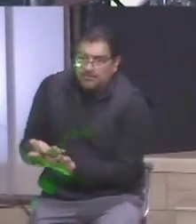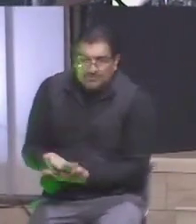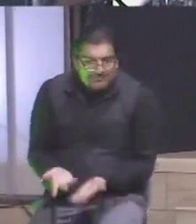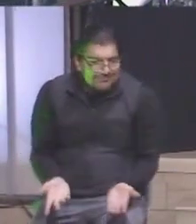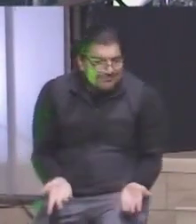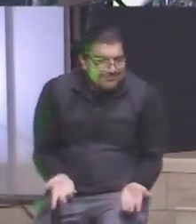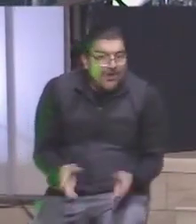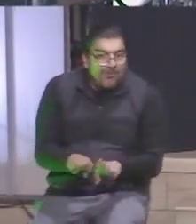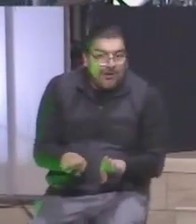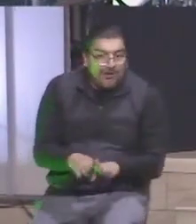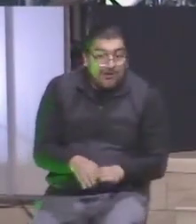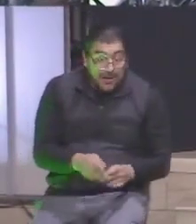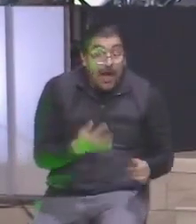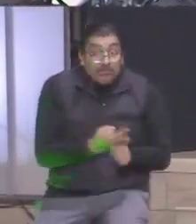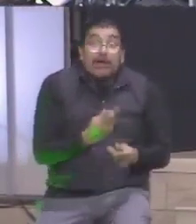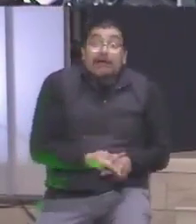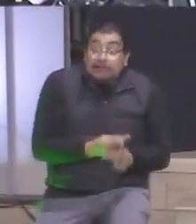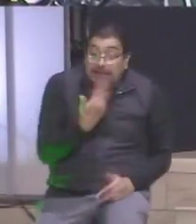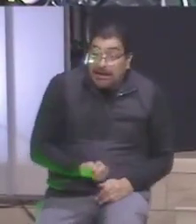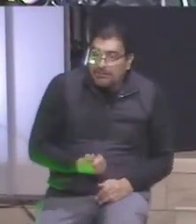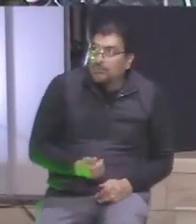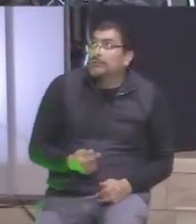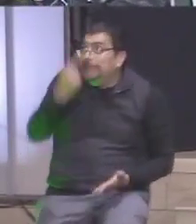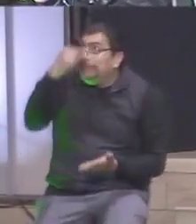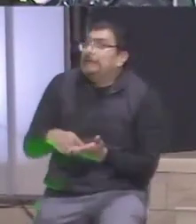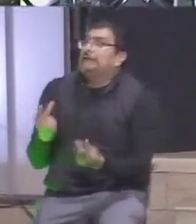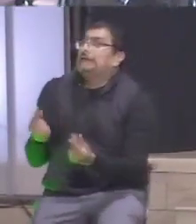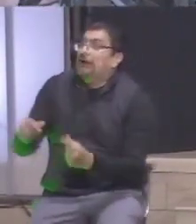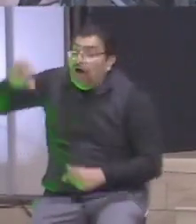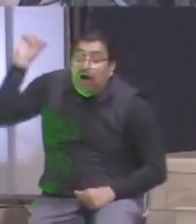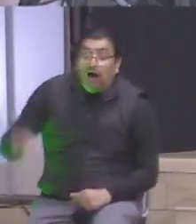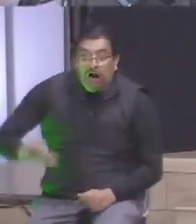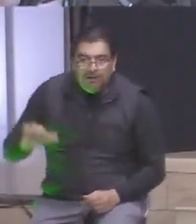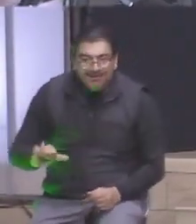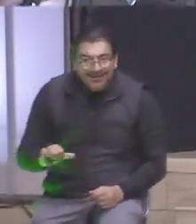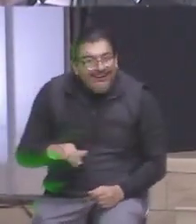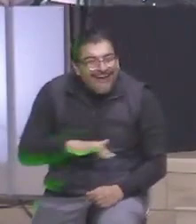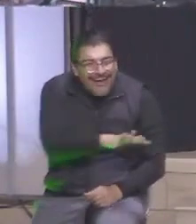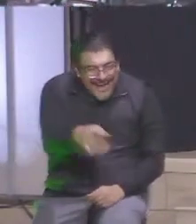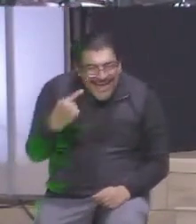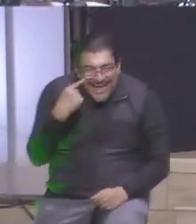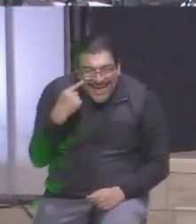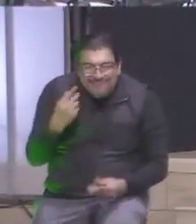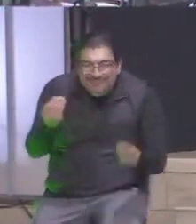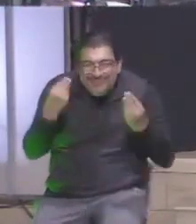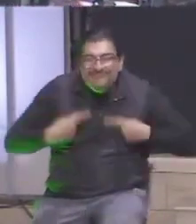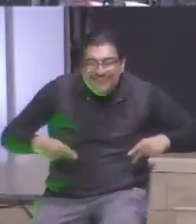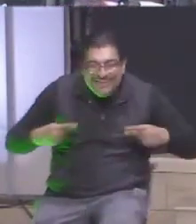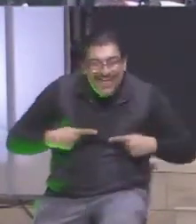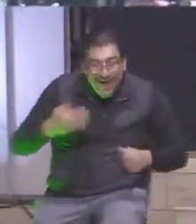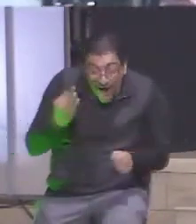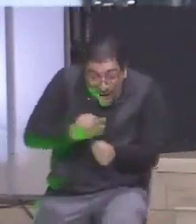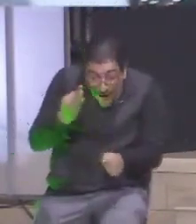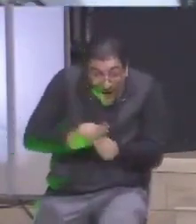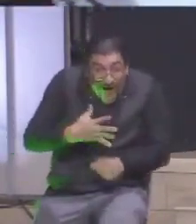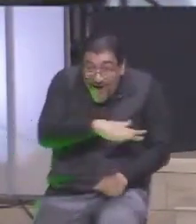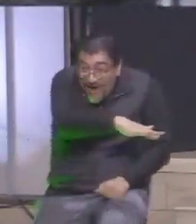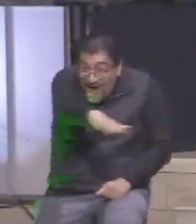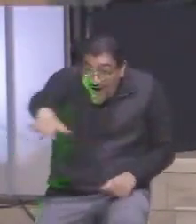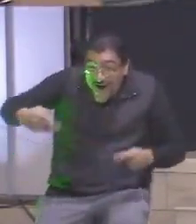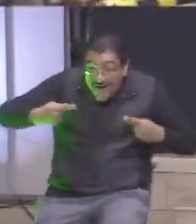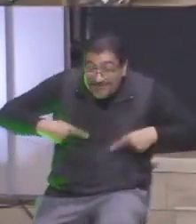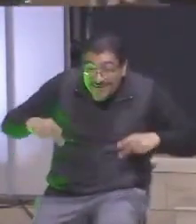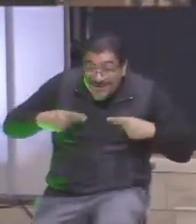paciencia para creerle a Dios el día de hoy familia estamos acá el día de